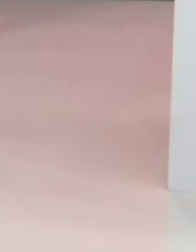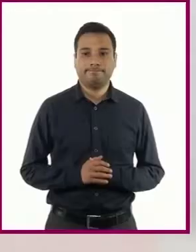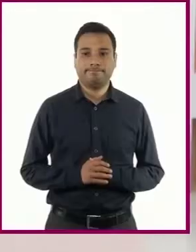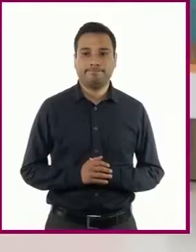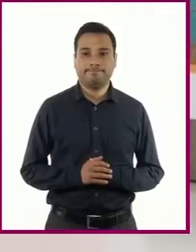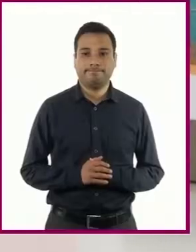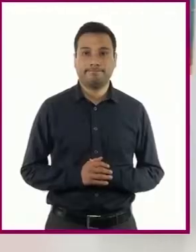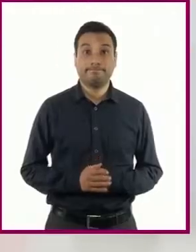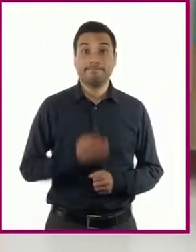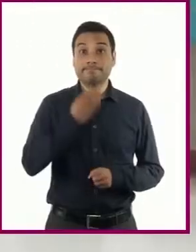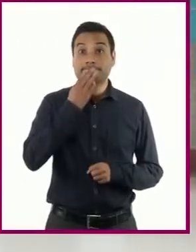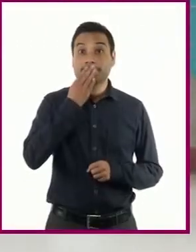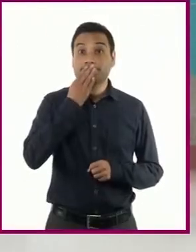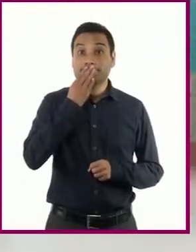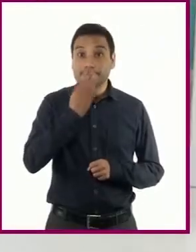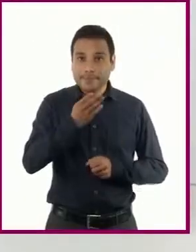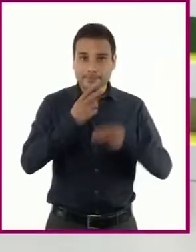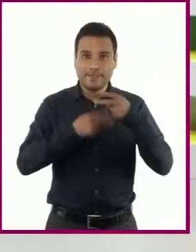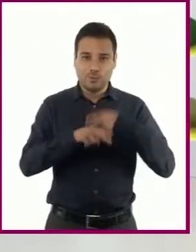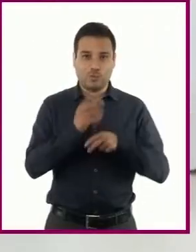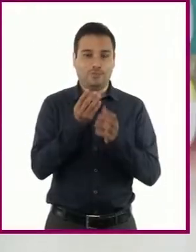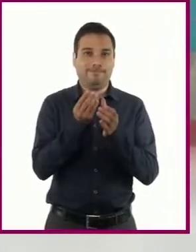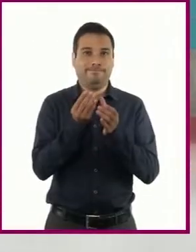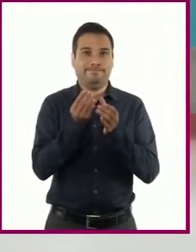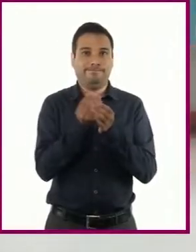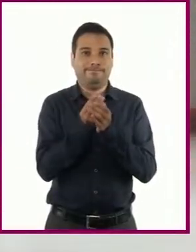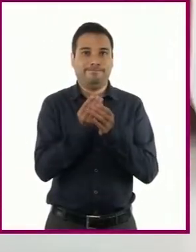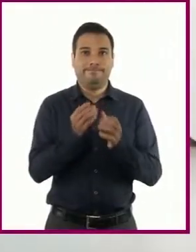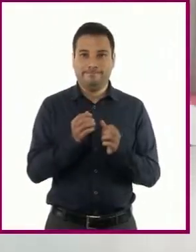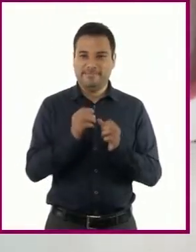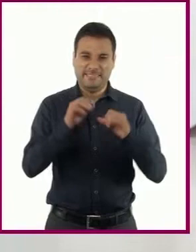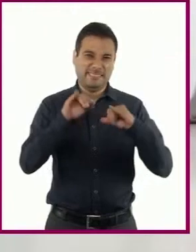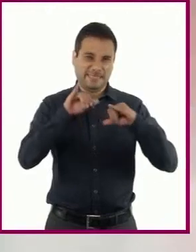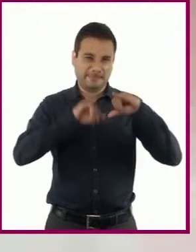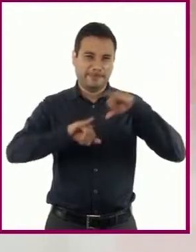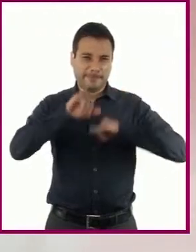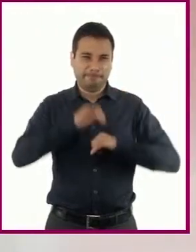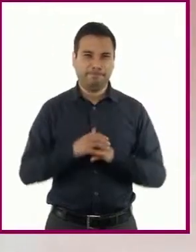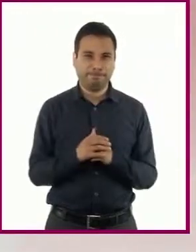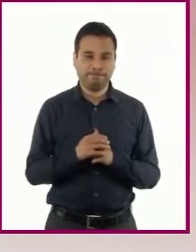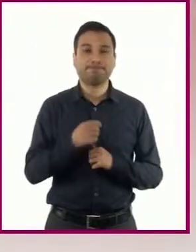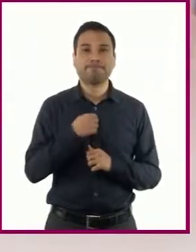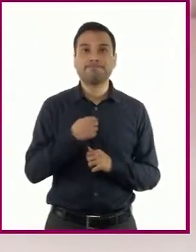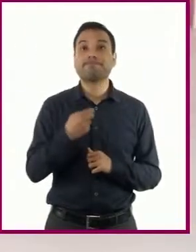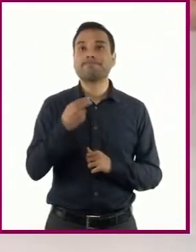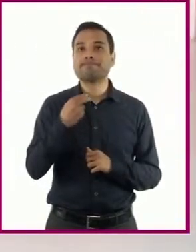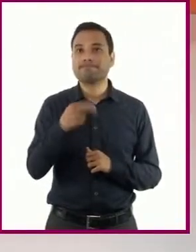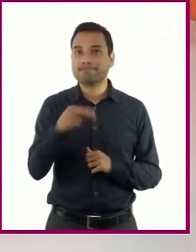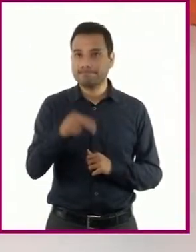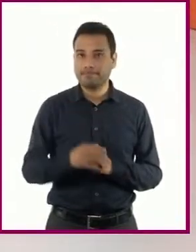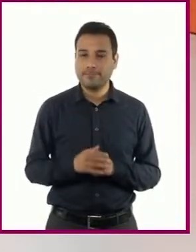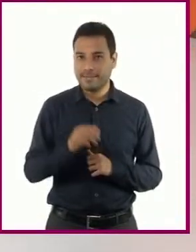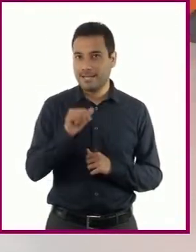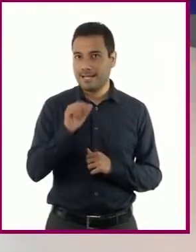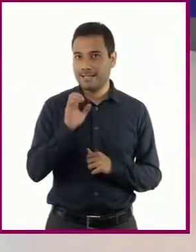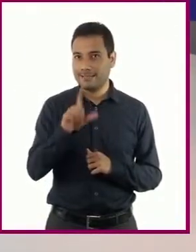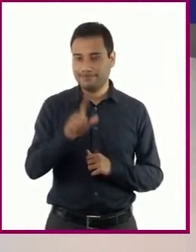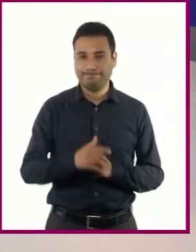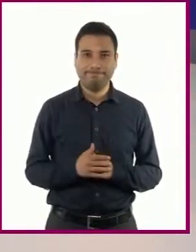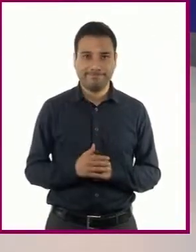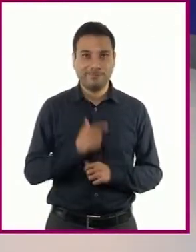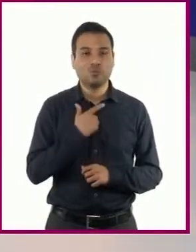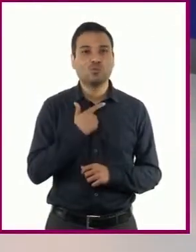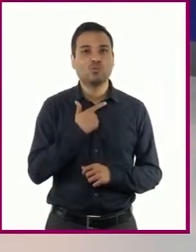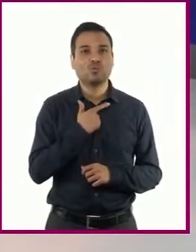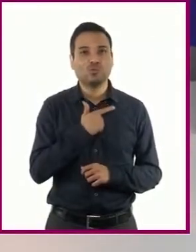Bienvenidas y bienvenidos a una sesión más de la asignatura de Ciencias Químicas. Mi nombre es Anel Vázquez Martínez y es un gusto estar